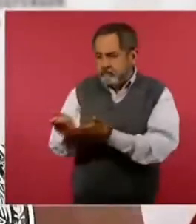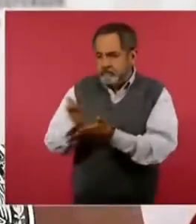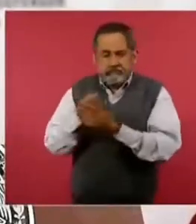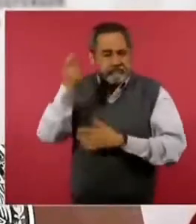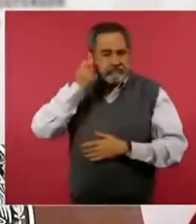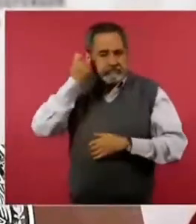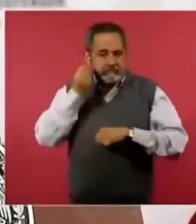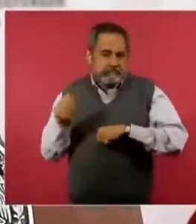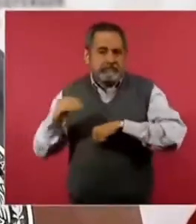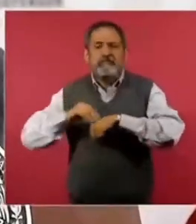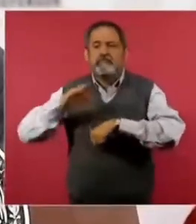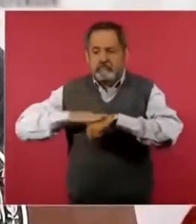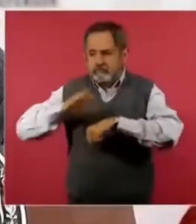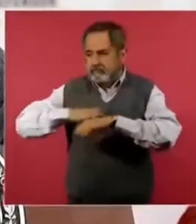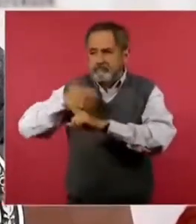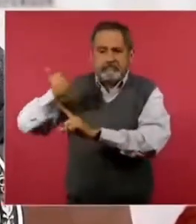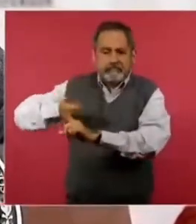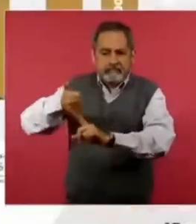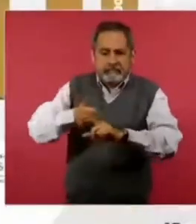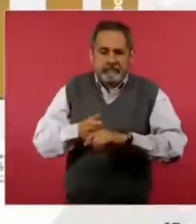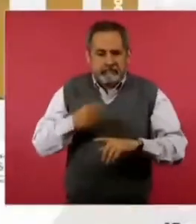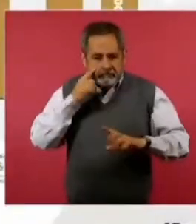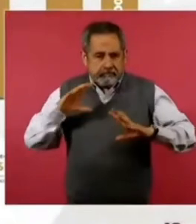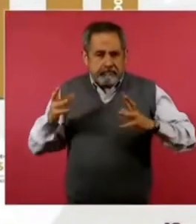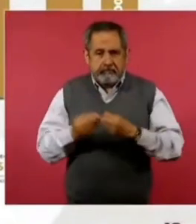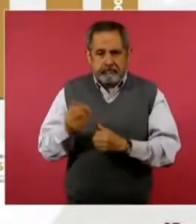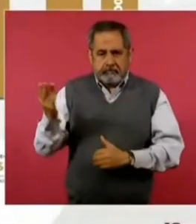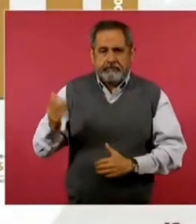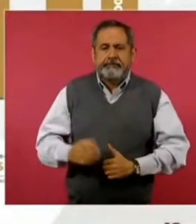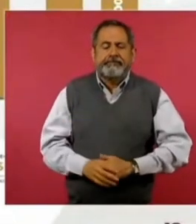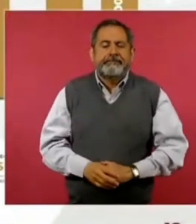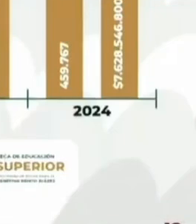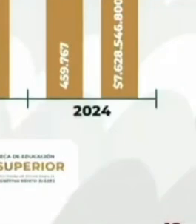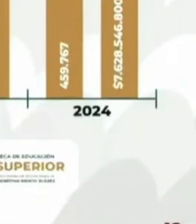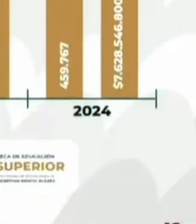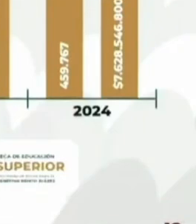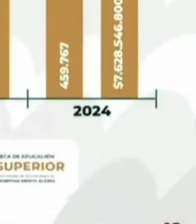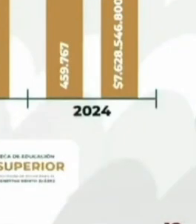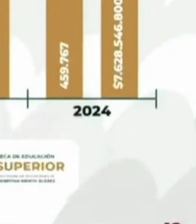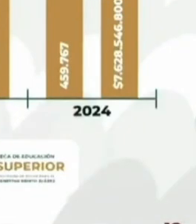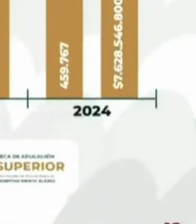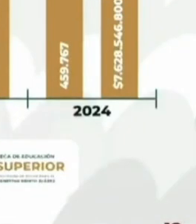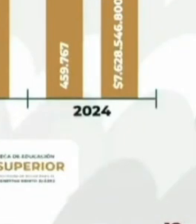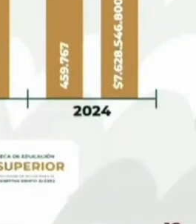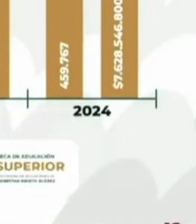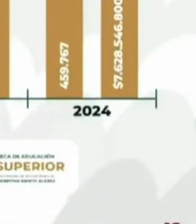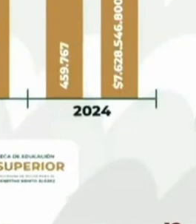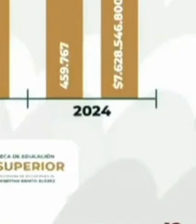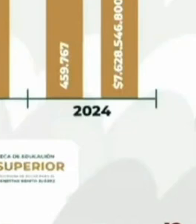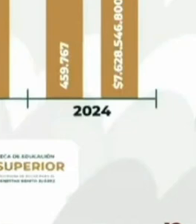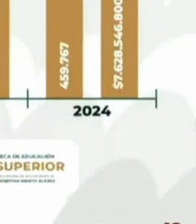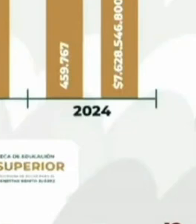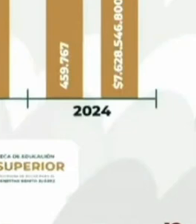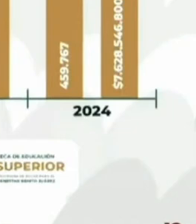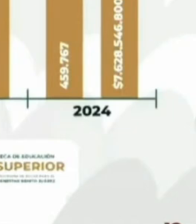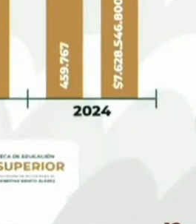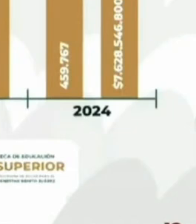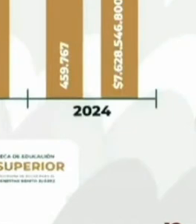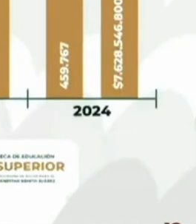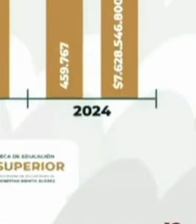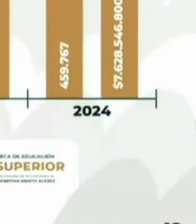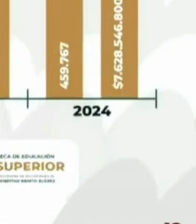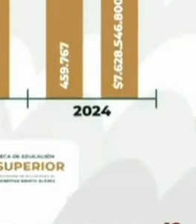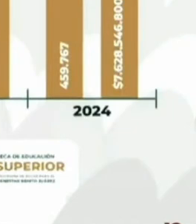se le otorga a cada estudiante. En suma, en toda la administración se han beneficiado a 1 millón de estudiantes